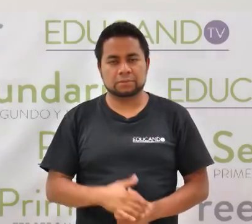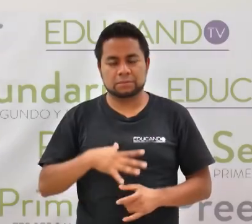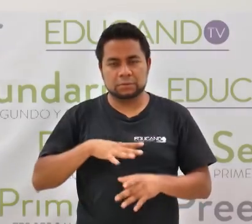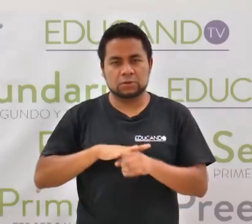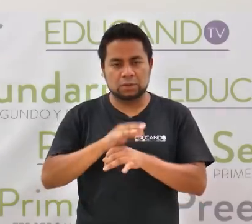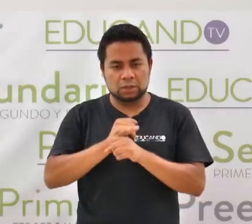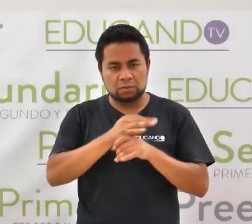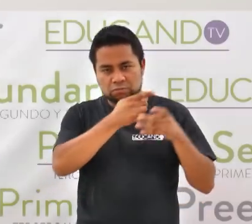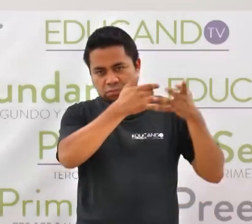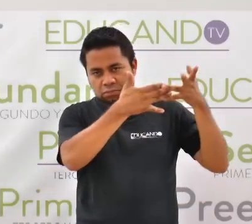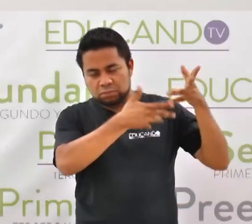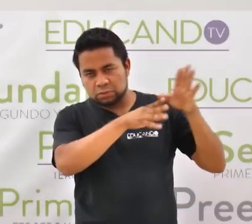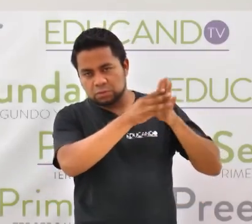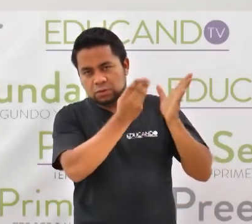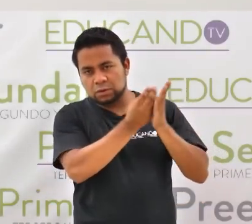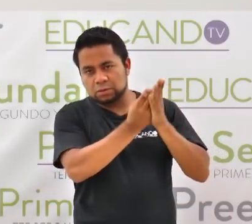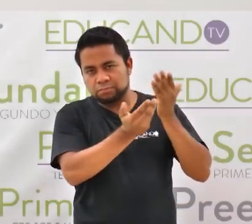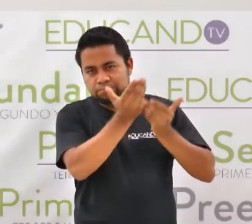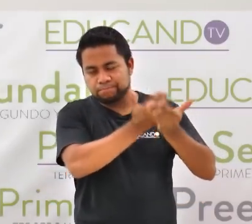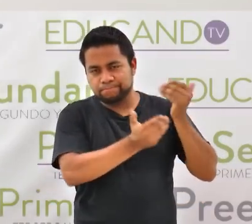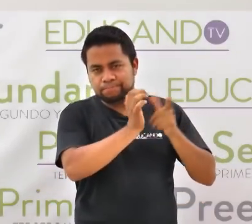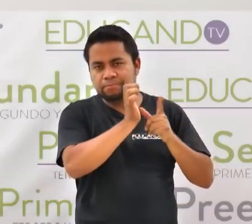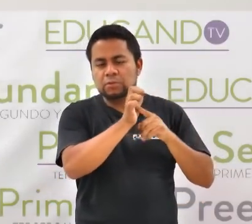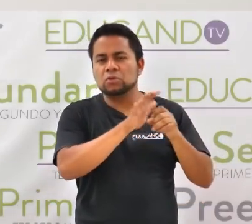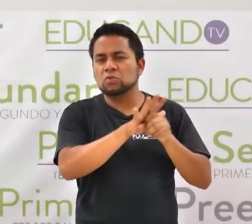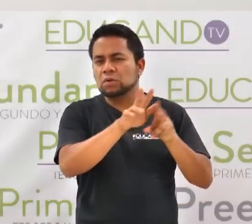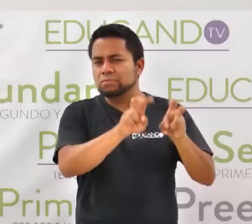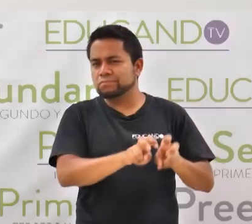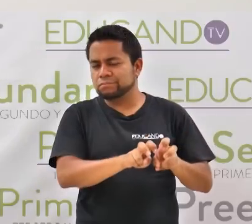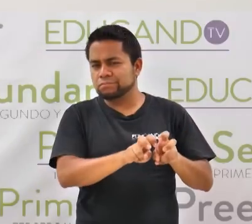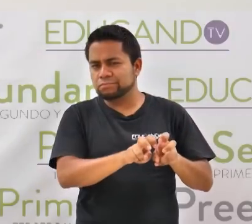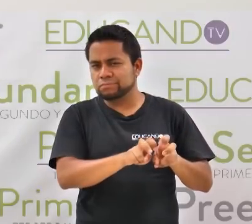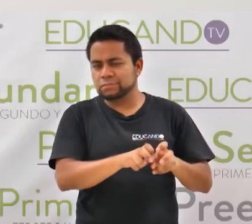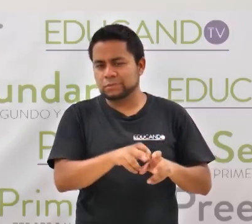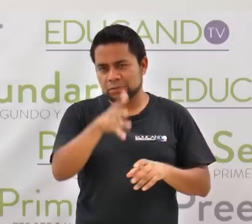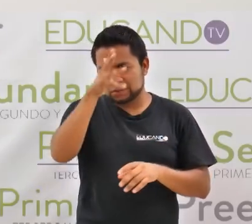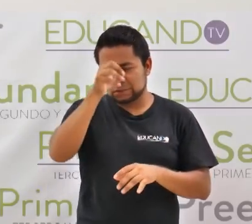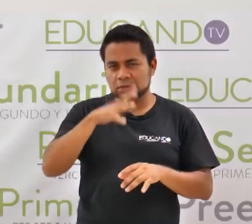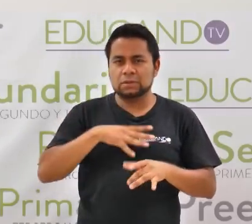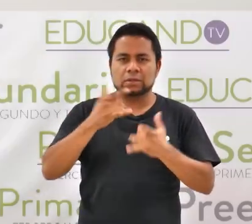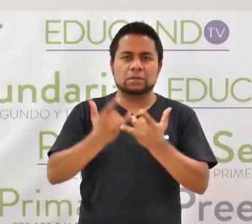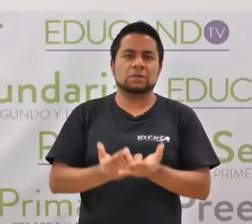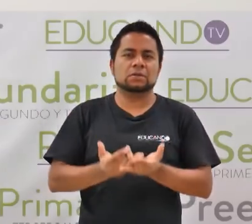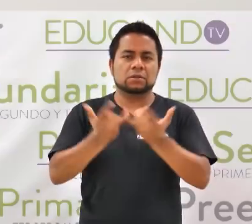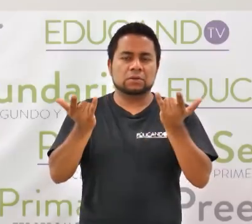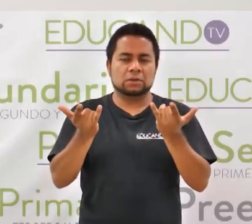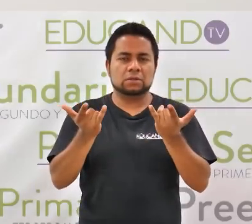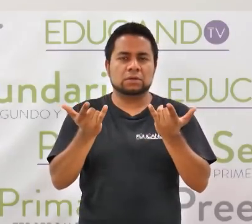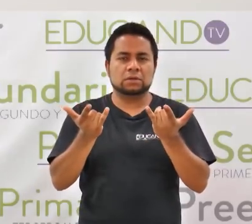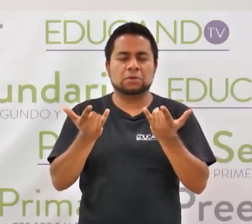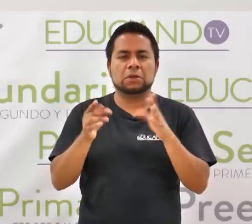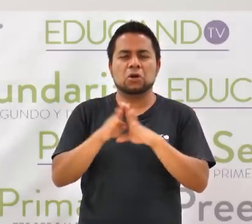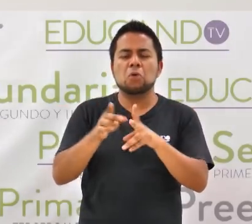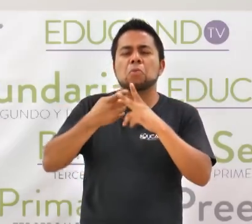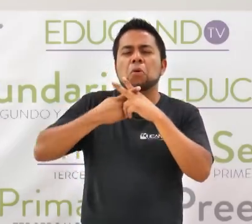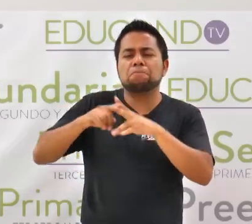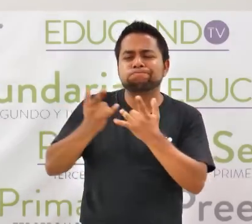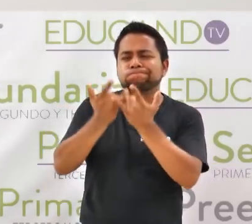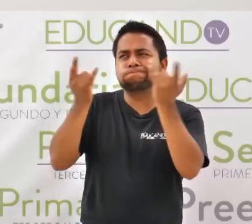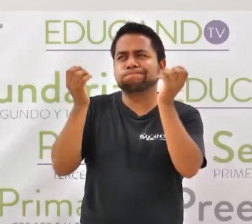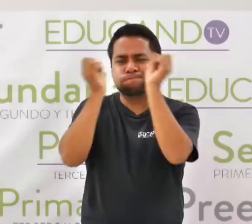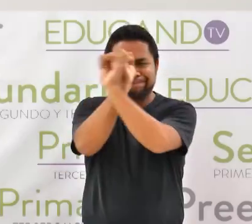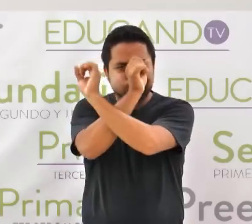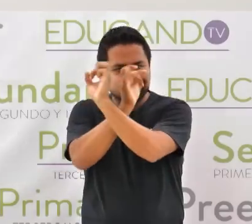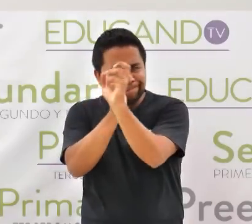tengan toda la información de las 2 sesiones. Entonces, ¿qué vimos? Vimos la historia de la historieta,